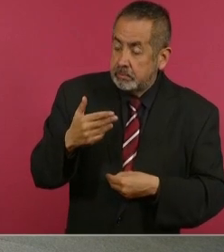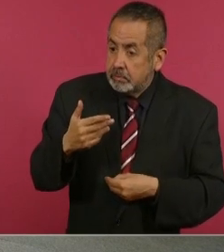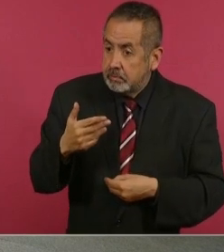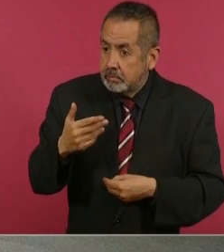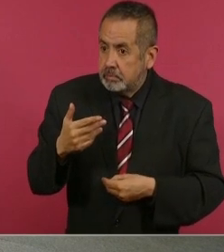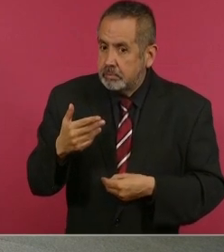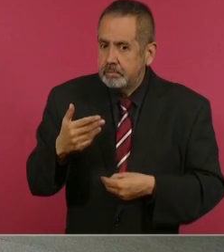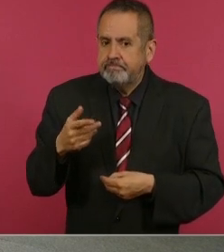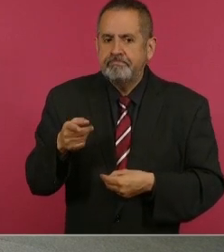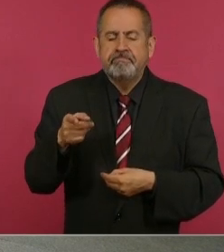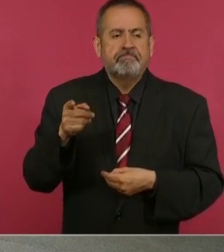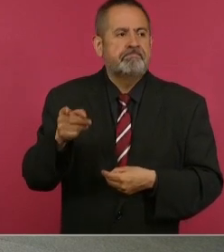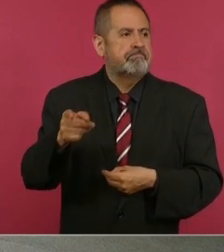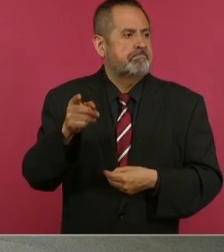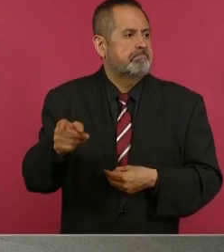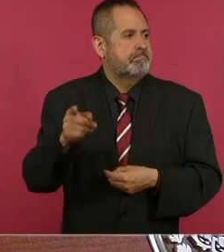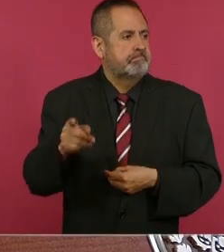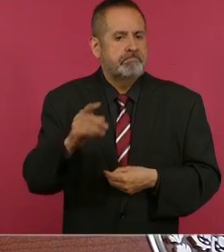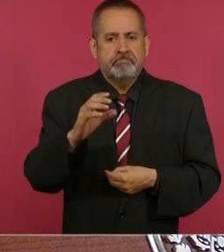Vino